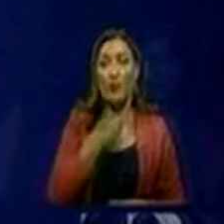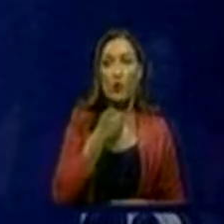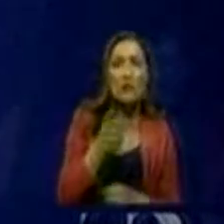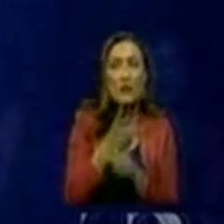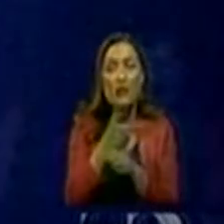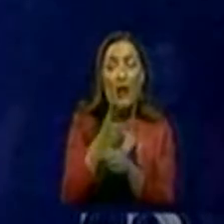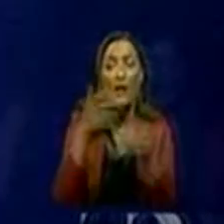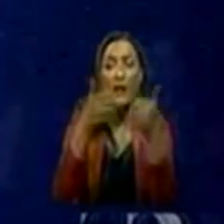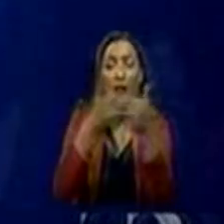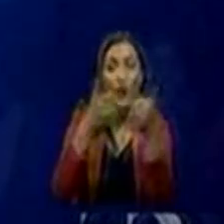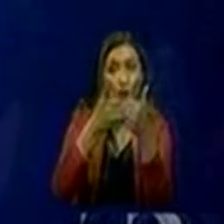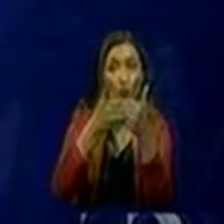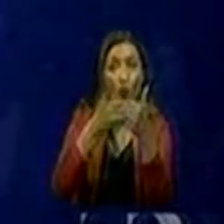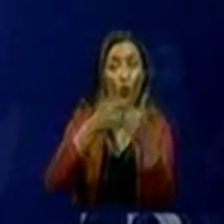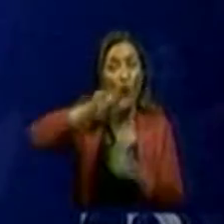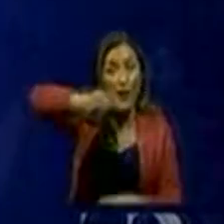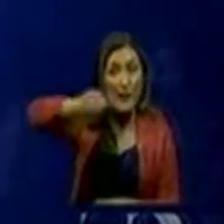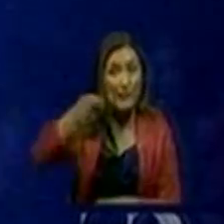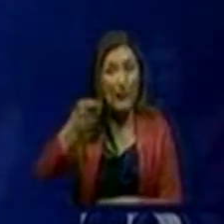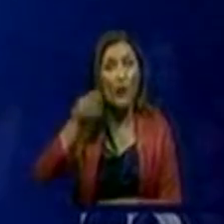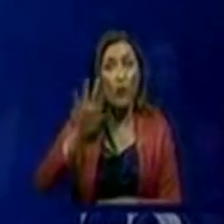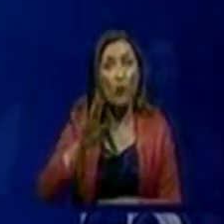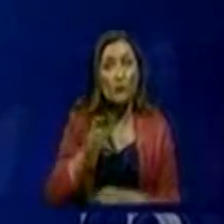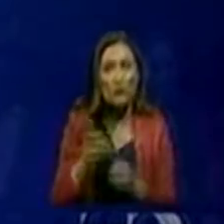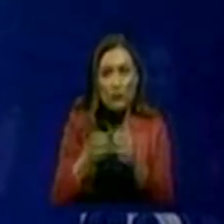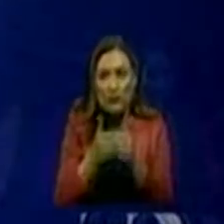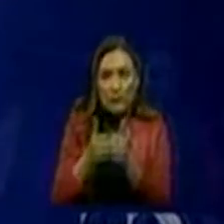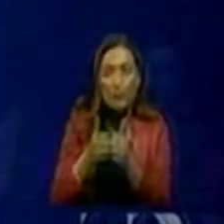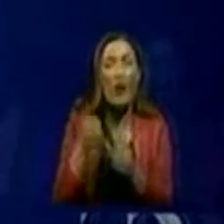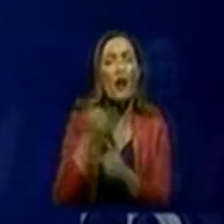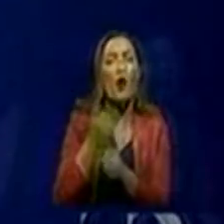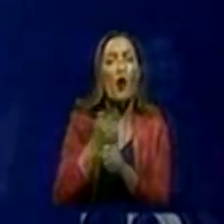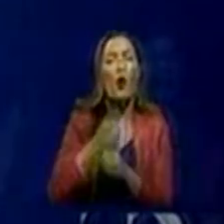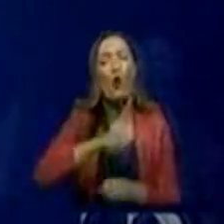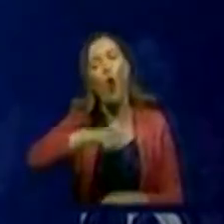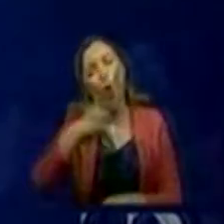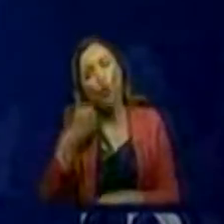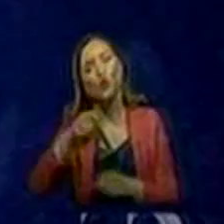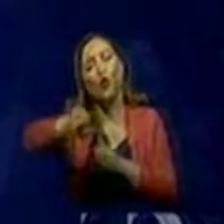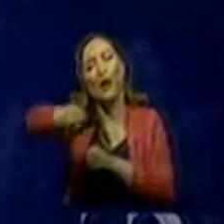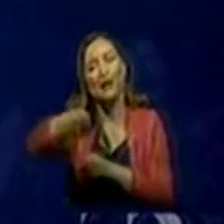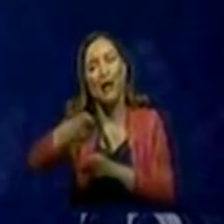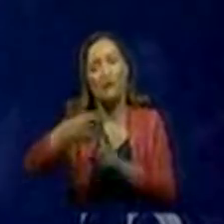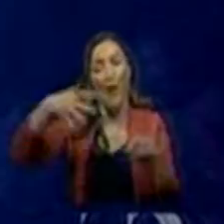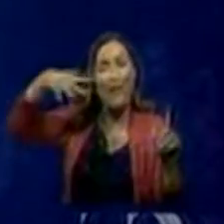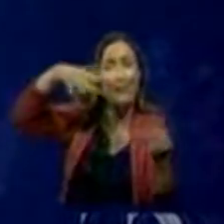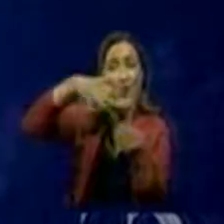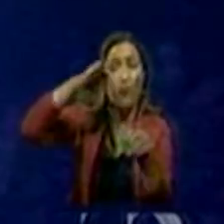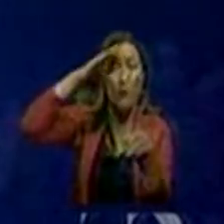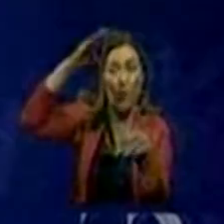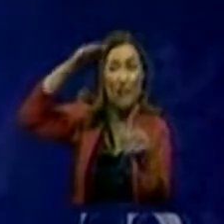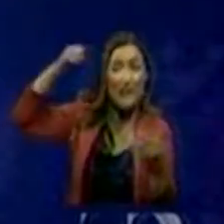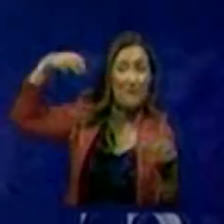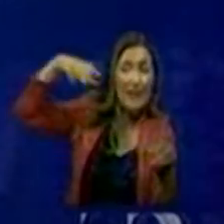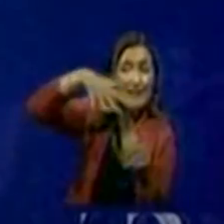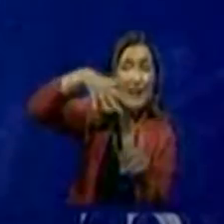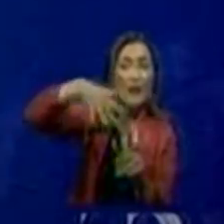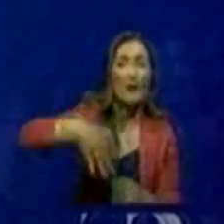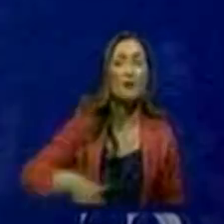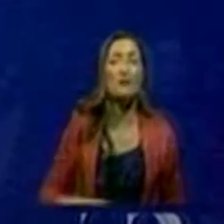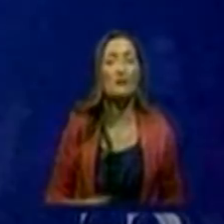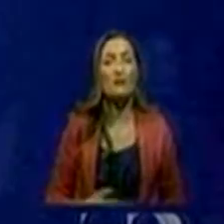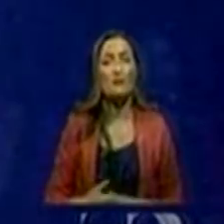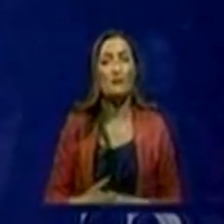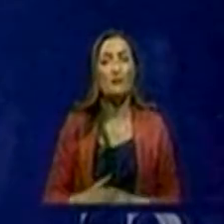incluso un equipo televisivo mientras hacía su trabajo, mientras hacía la transmisión en vivo, habría sufrido agresiones por parte de las